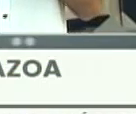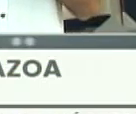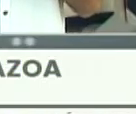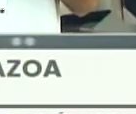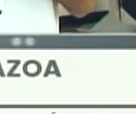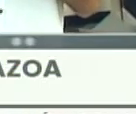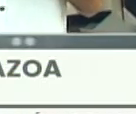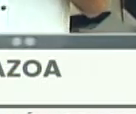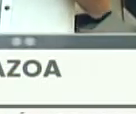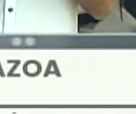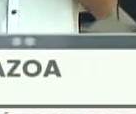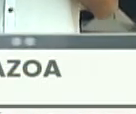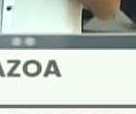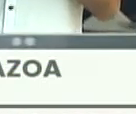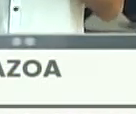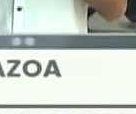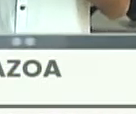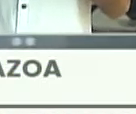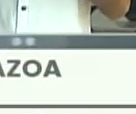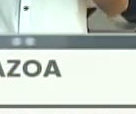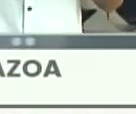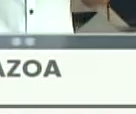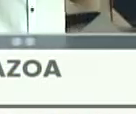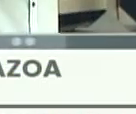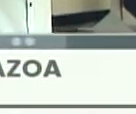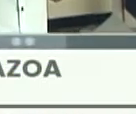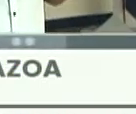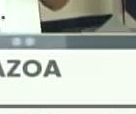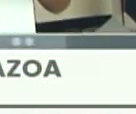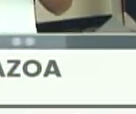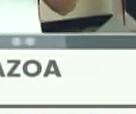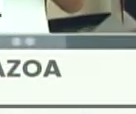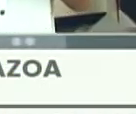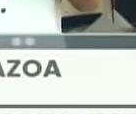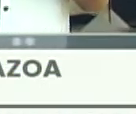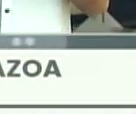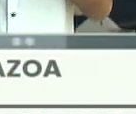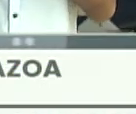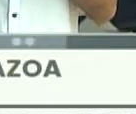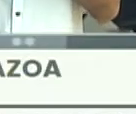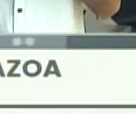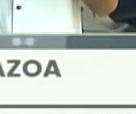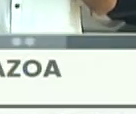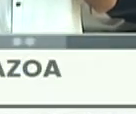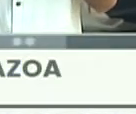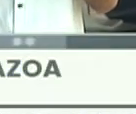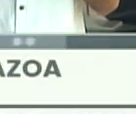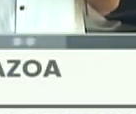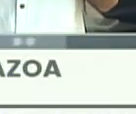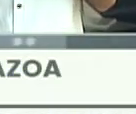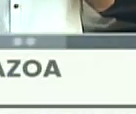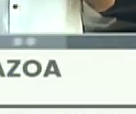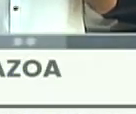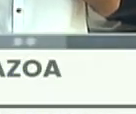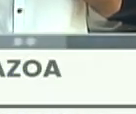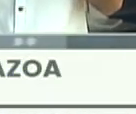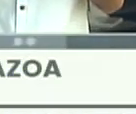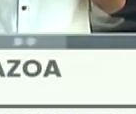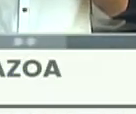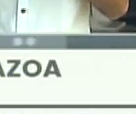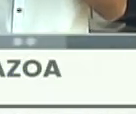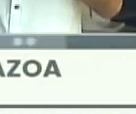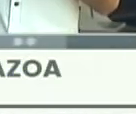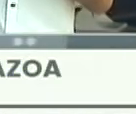poco, desde Guachara al Cajón. De Cazorla a Palo Santo, no hay negra que baile tanto como mi negra